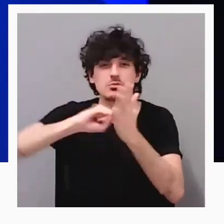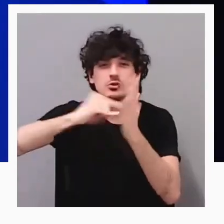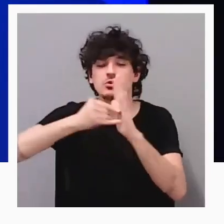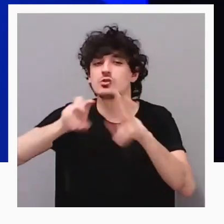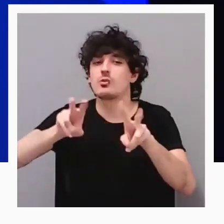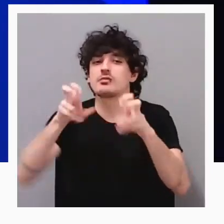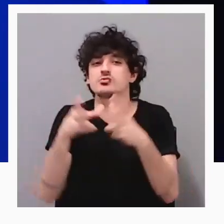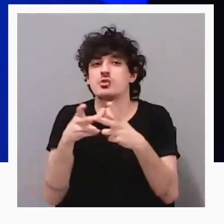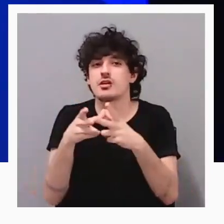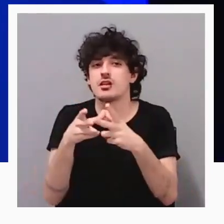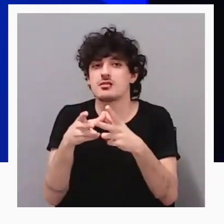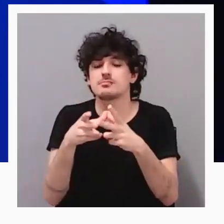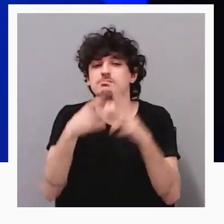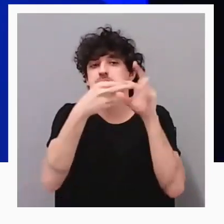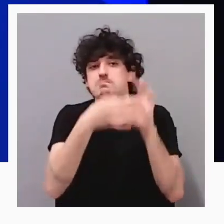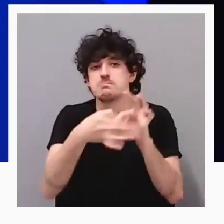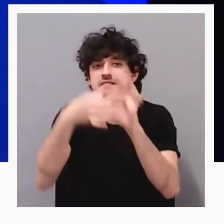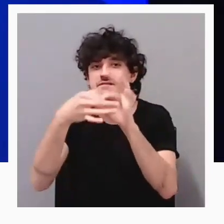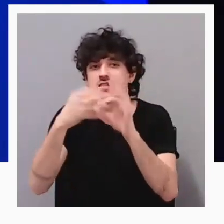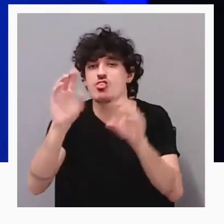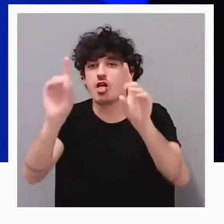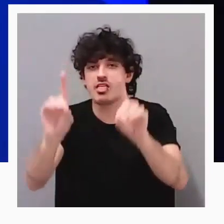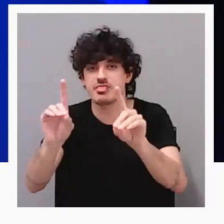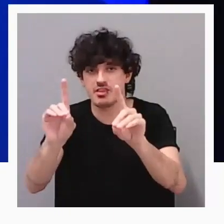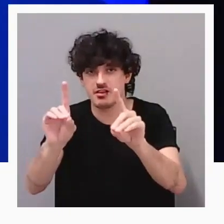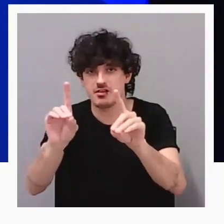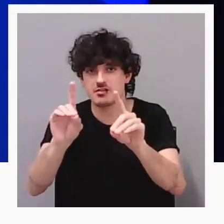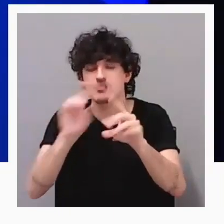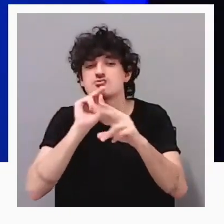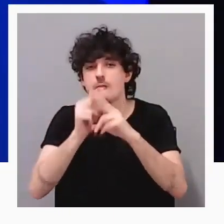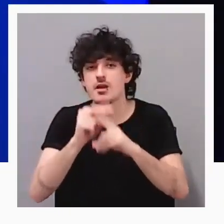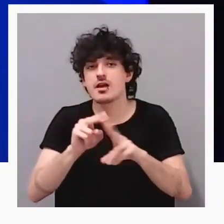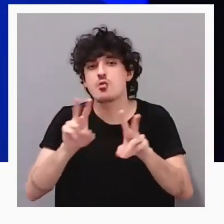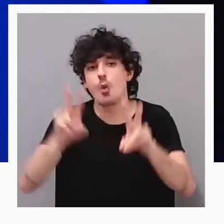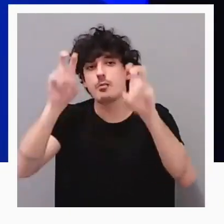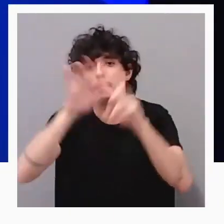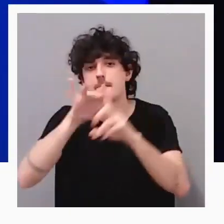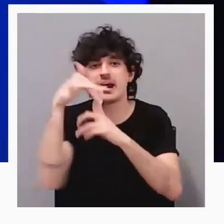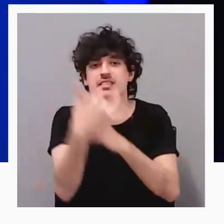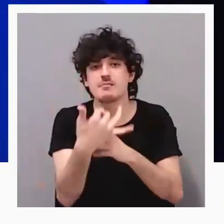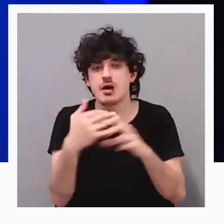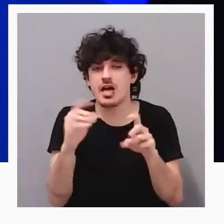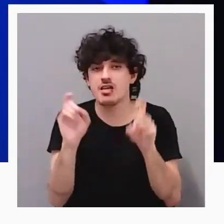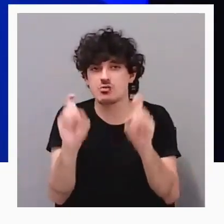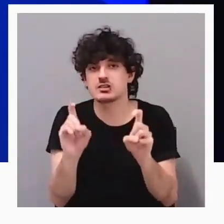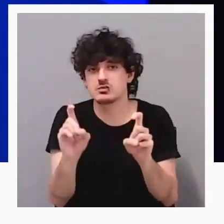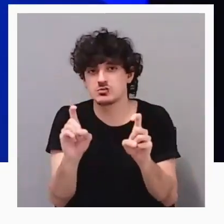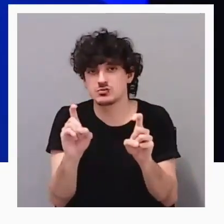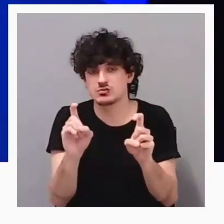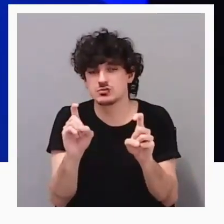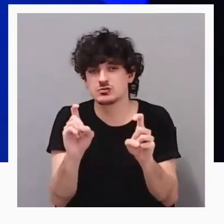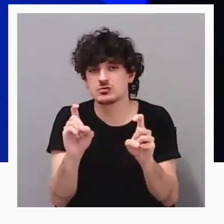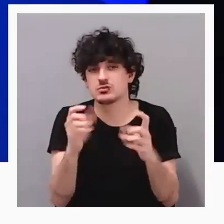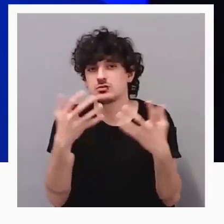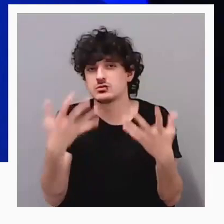social vinculados a la docencia, a lo que hemos llamado nuevos paradigmas educativos, que tocan todos los espectros de